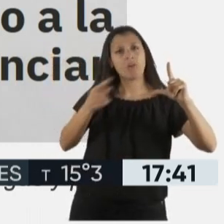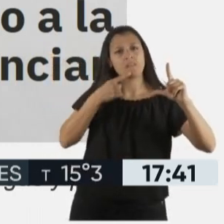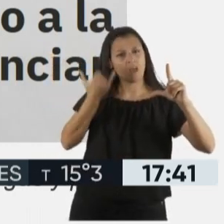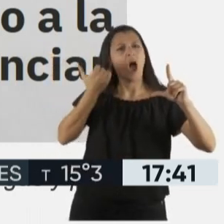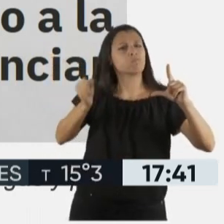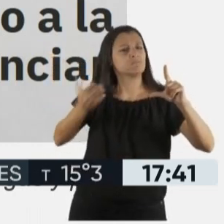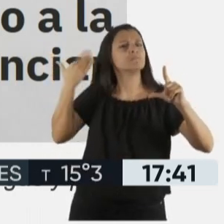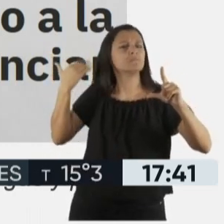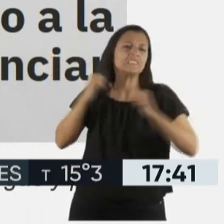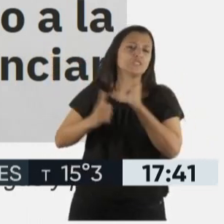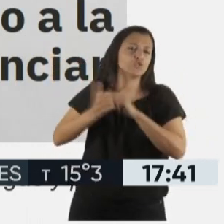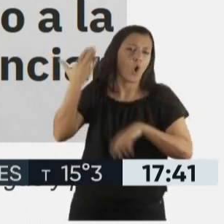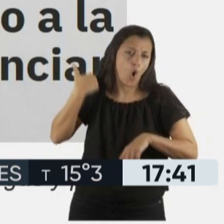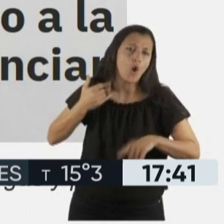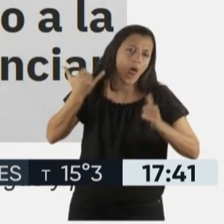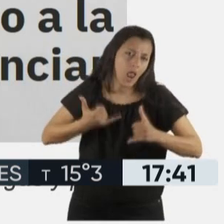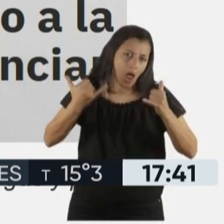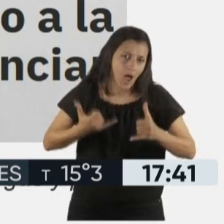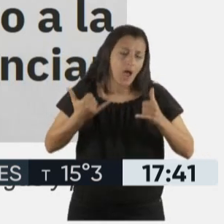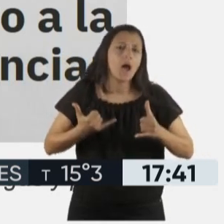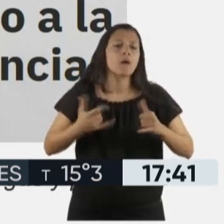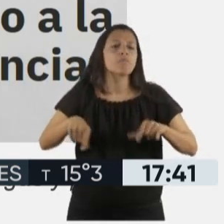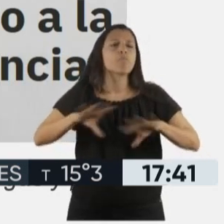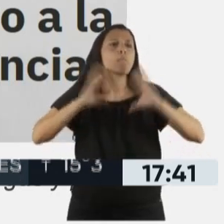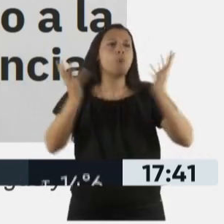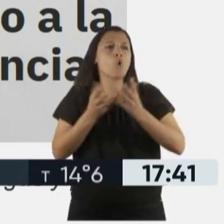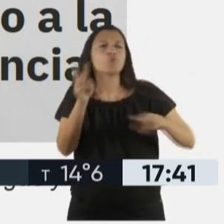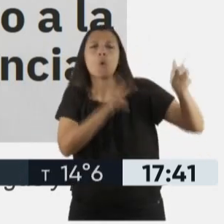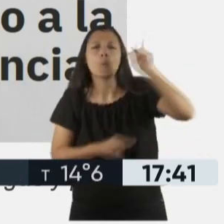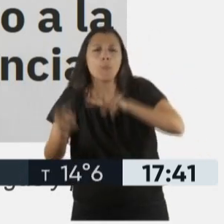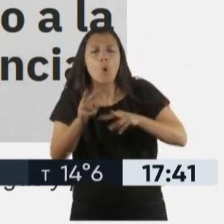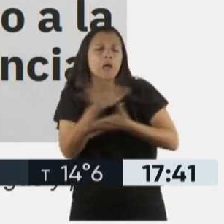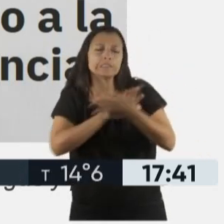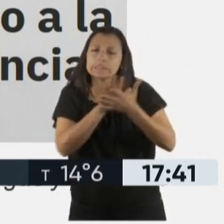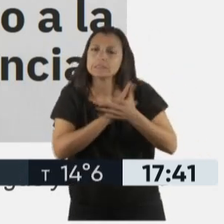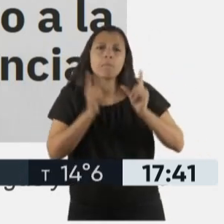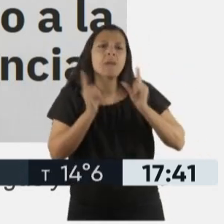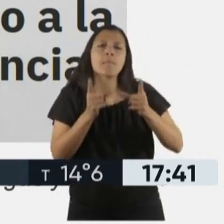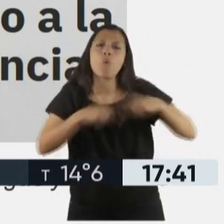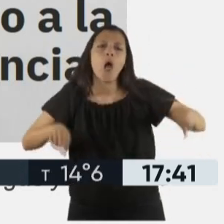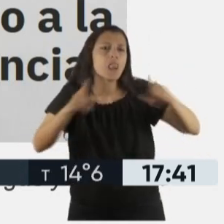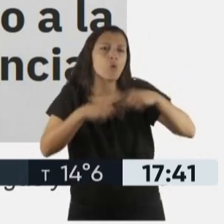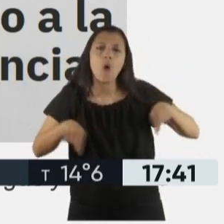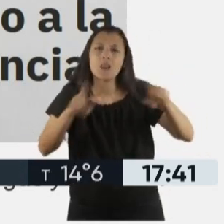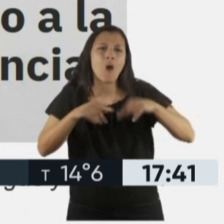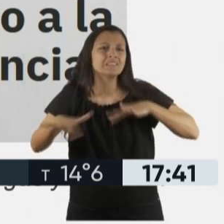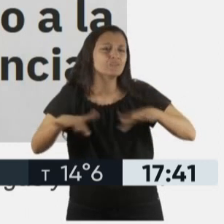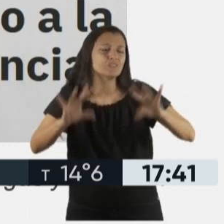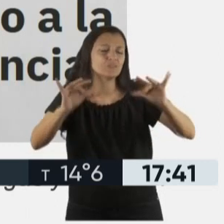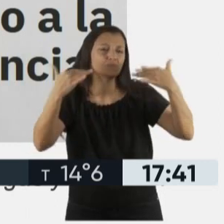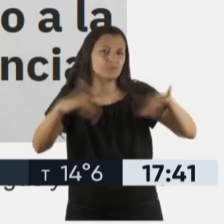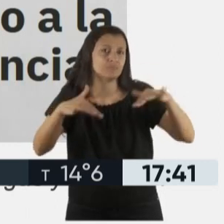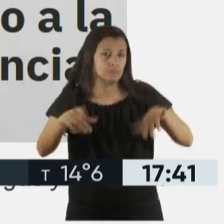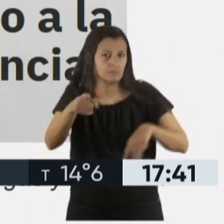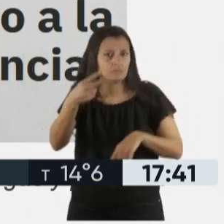antecedentes históricos y también antecedentes en un mundo que busca lidiar con esta situación tan anómala.